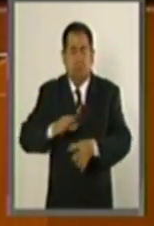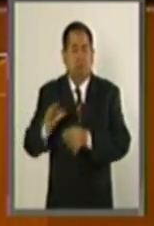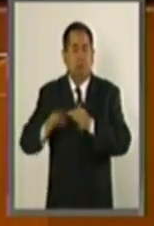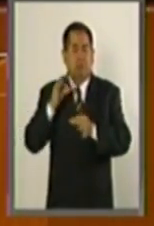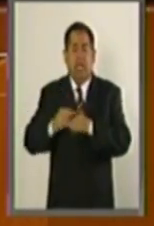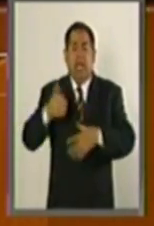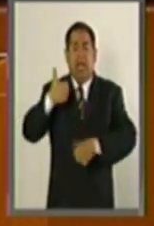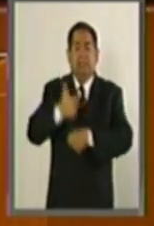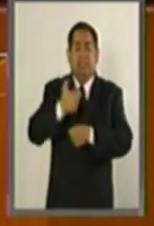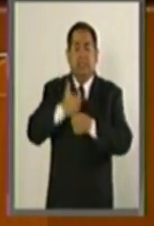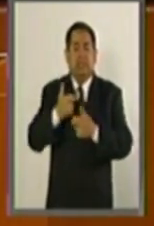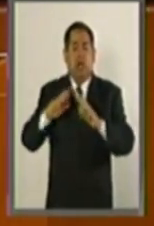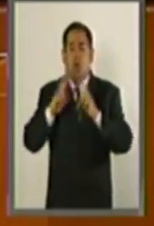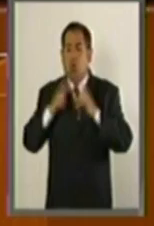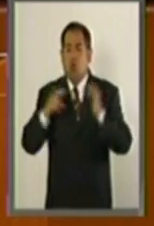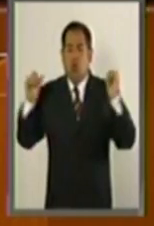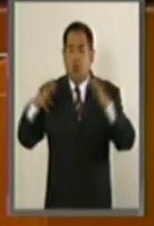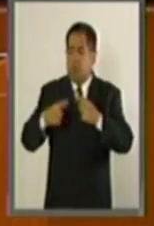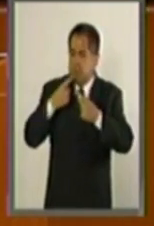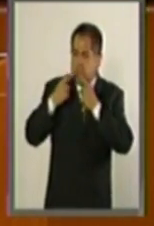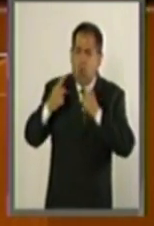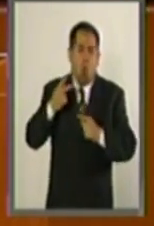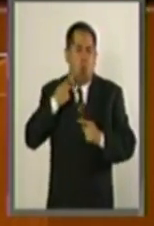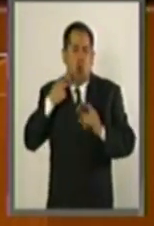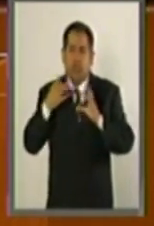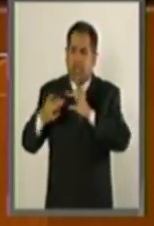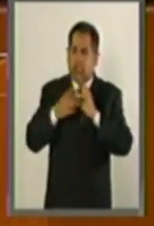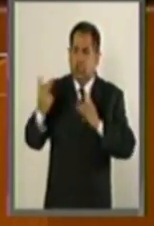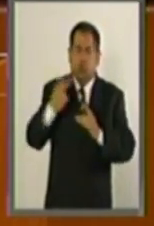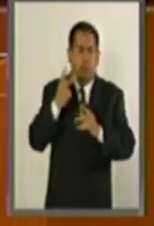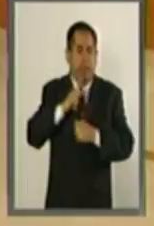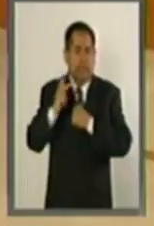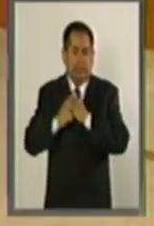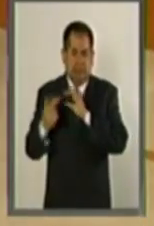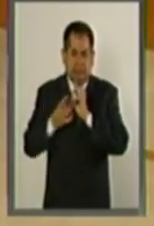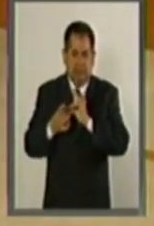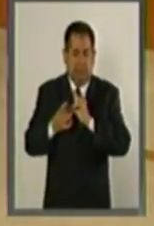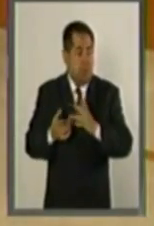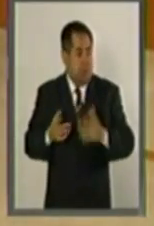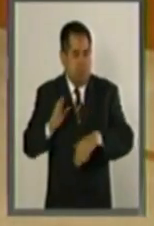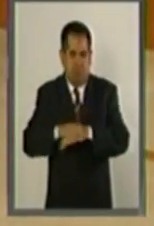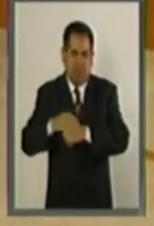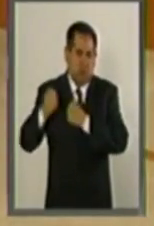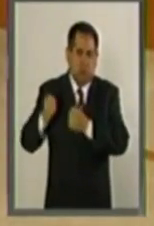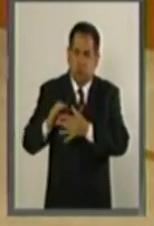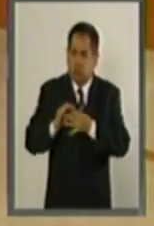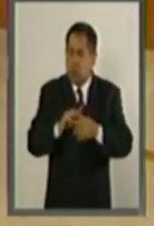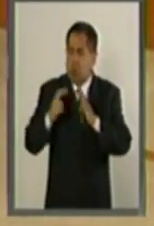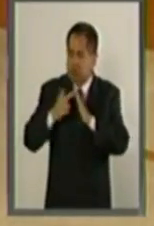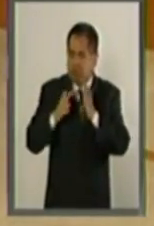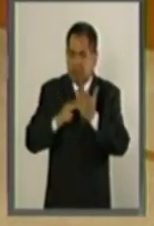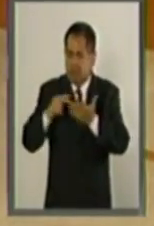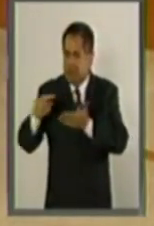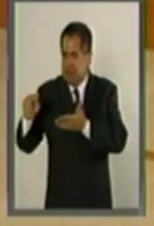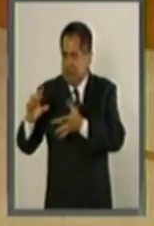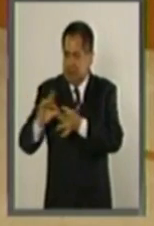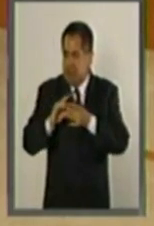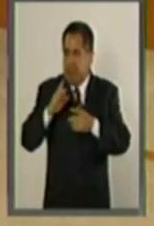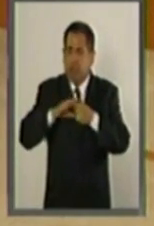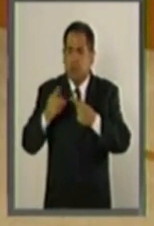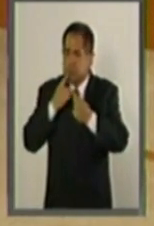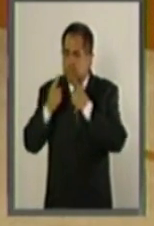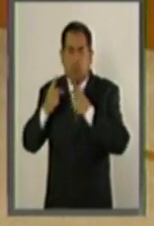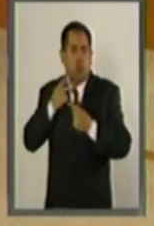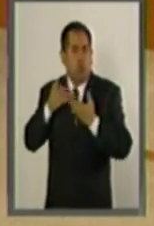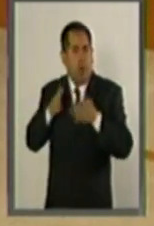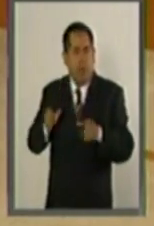sexta reunión de mecanismos de consultas políticas entre ambos países, consolidando a través de mecanismos como el diálogo